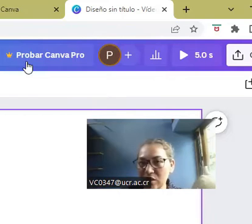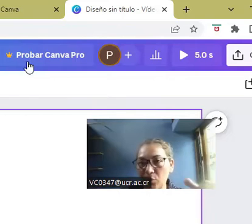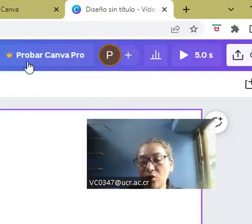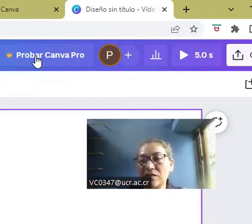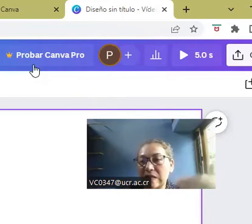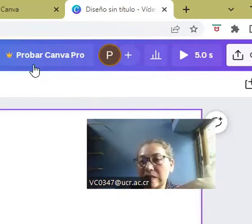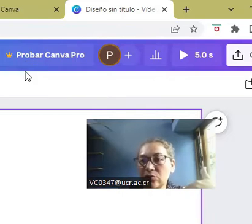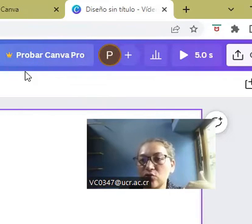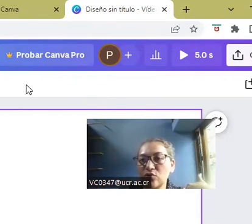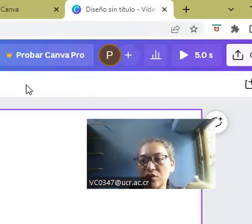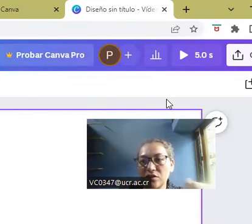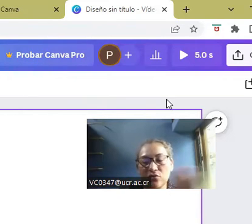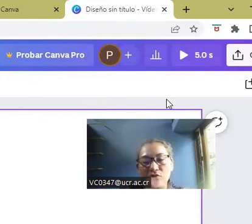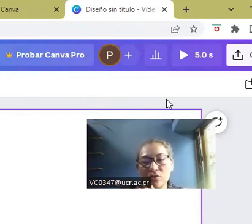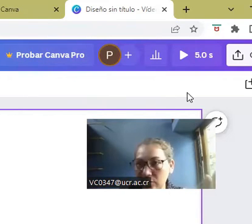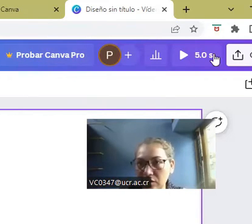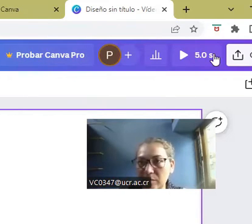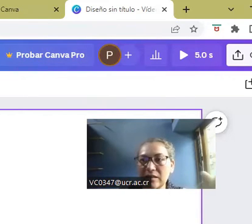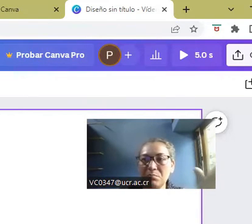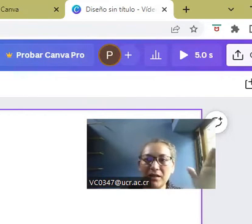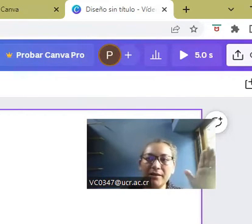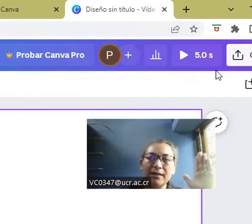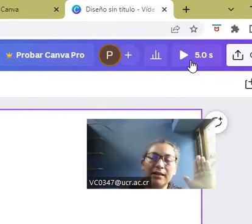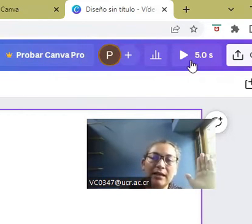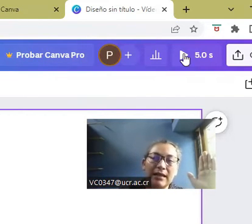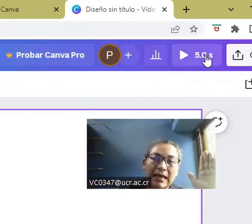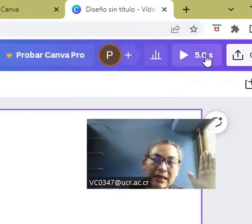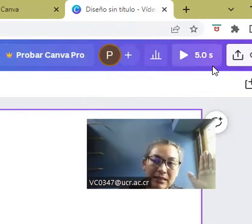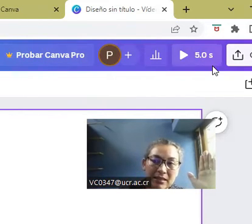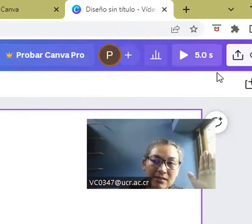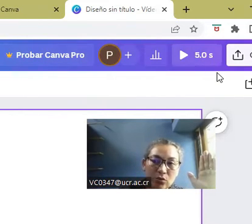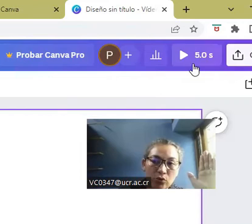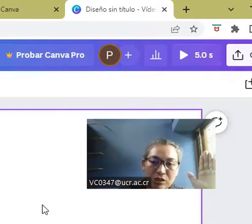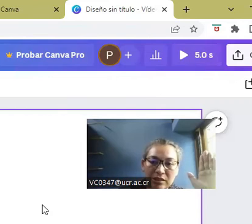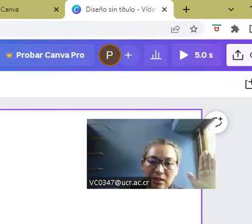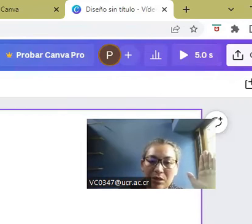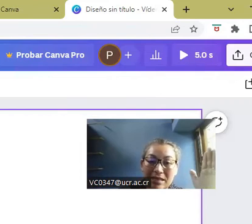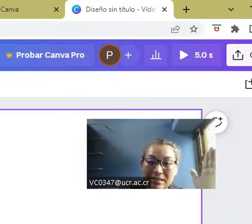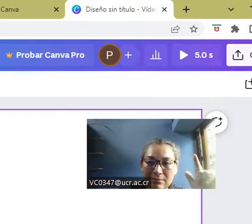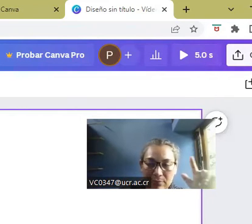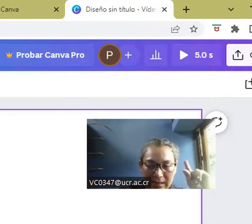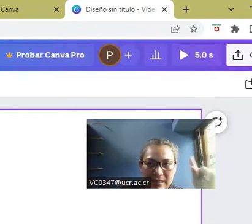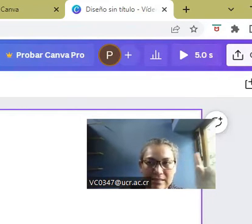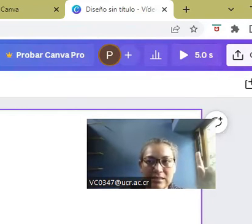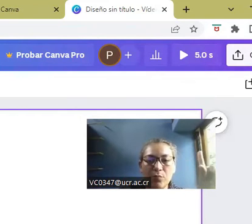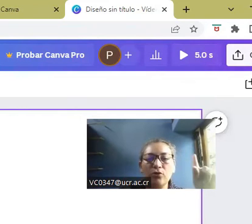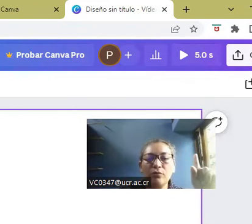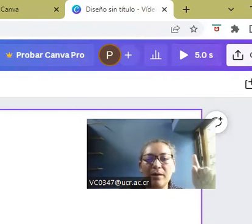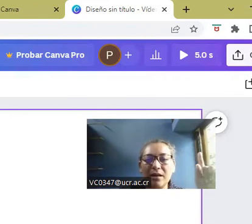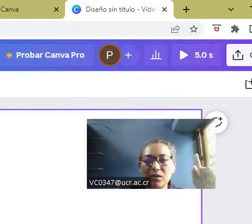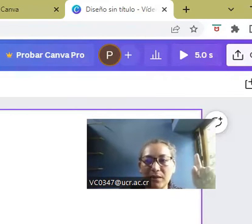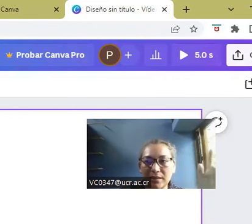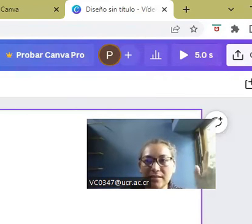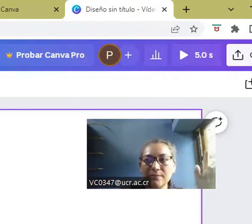de pasarnos a Pro, que si es algo que ustedes consideran, vale totalmente la pena. La cantidad de segundos que tengo en este